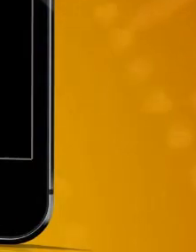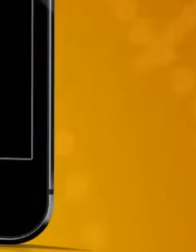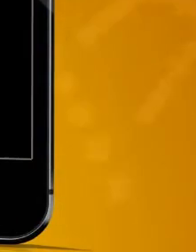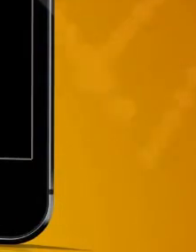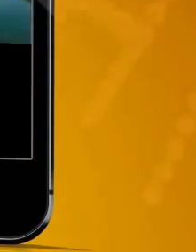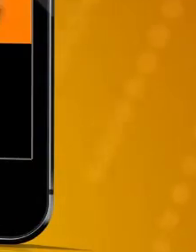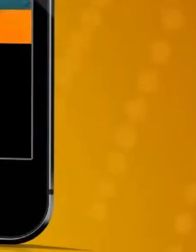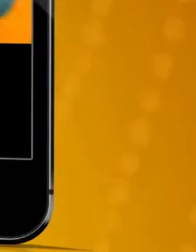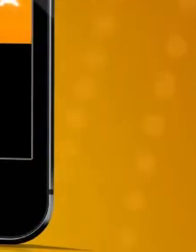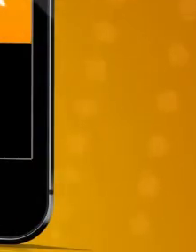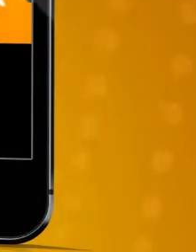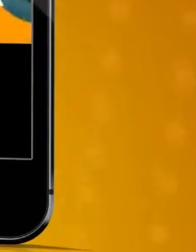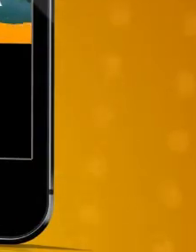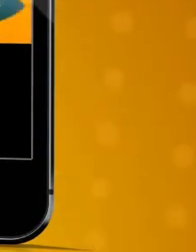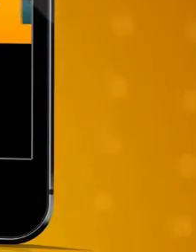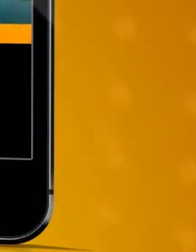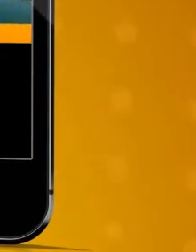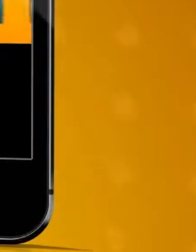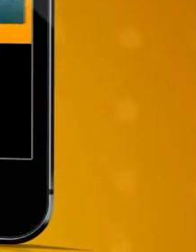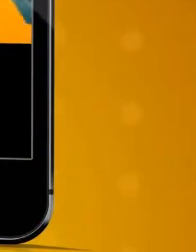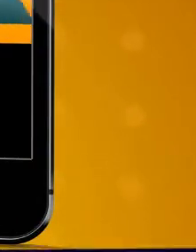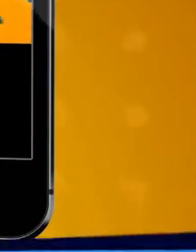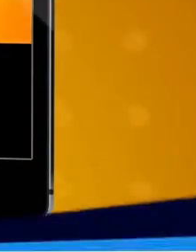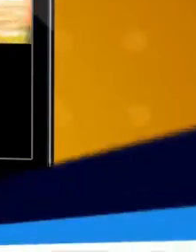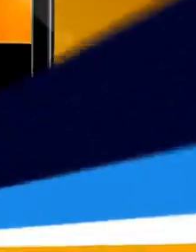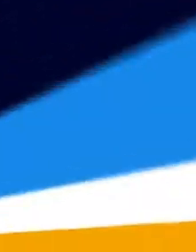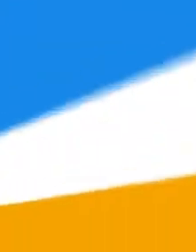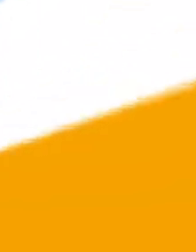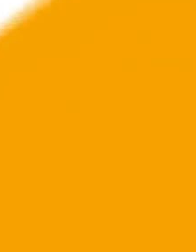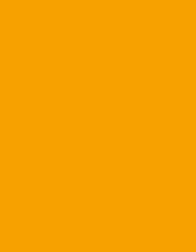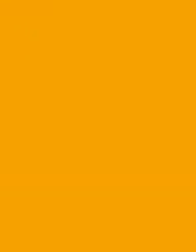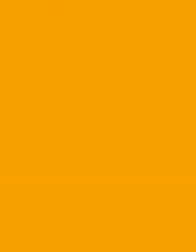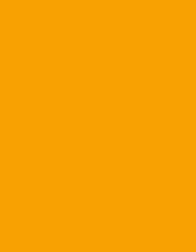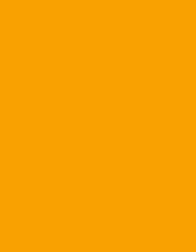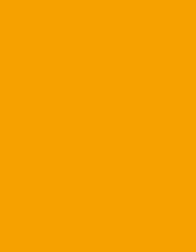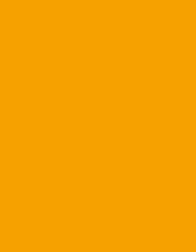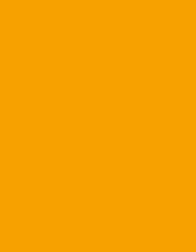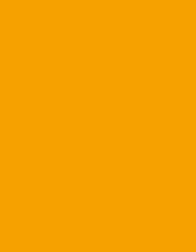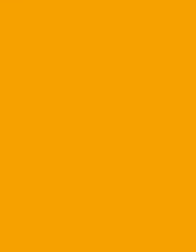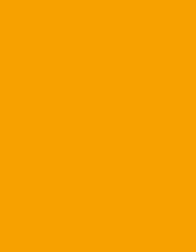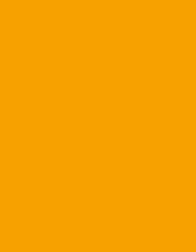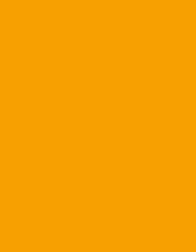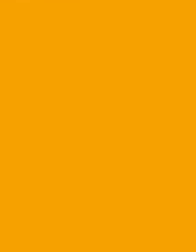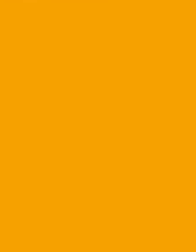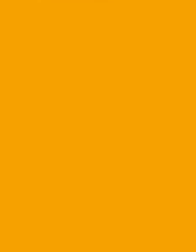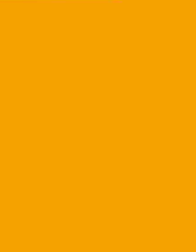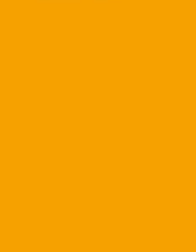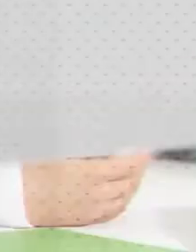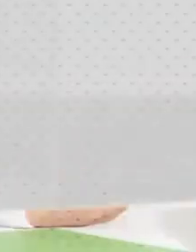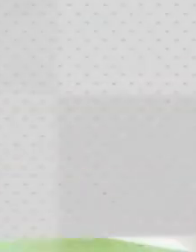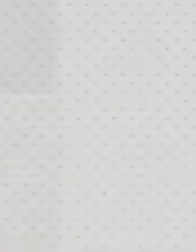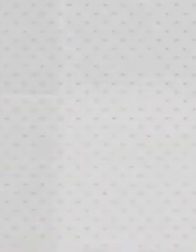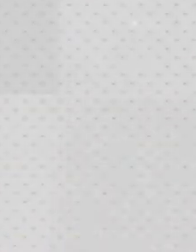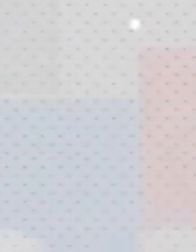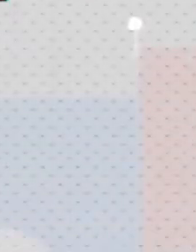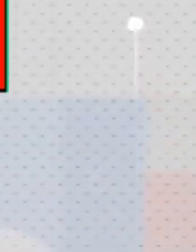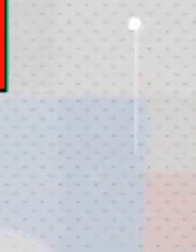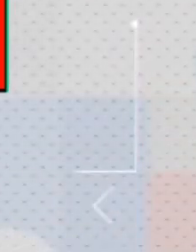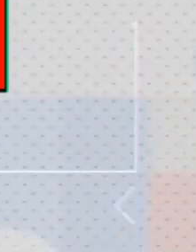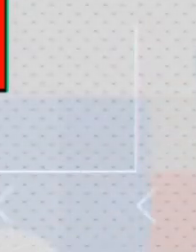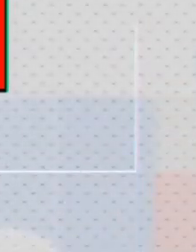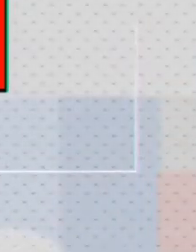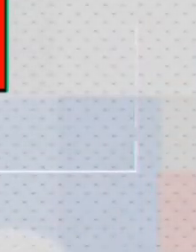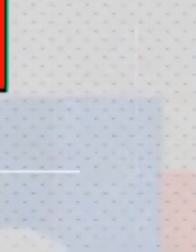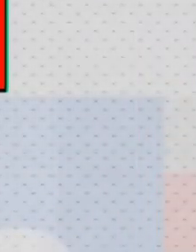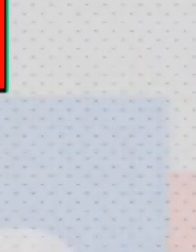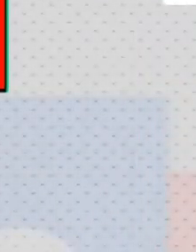Y listo, ahora usted está más conectado con lo mejor de su casa. Enlace Televisión, más cerca de ti.